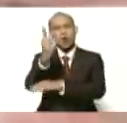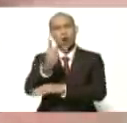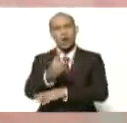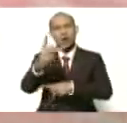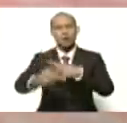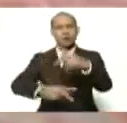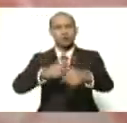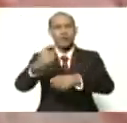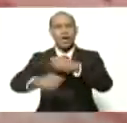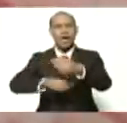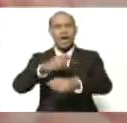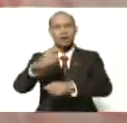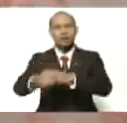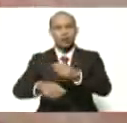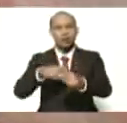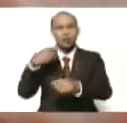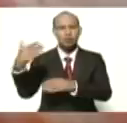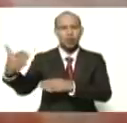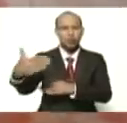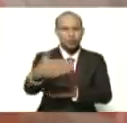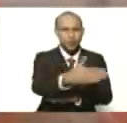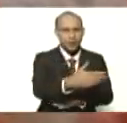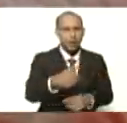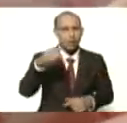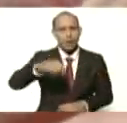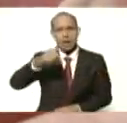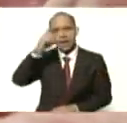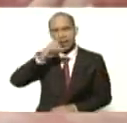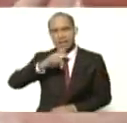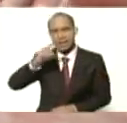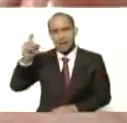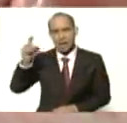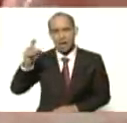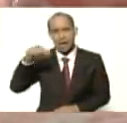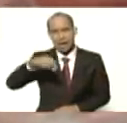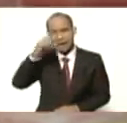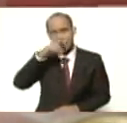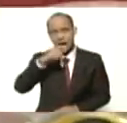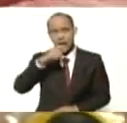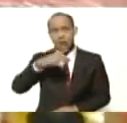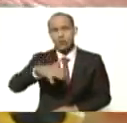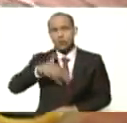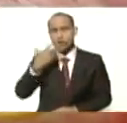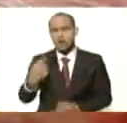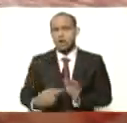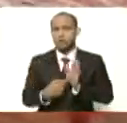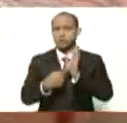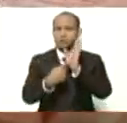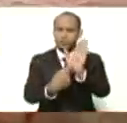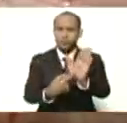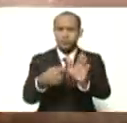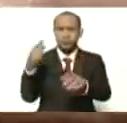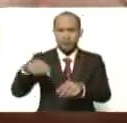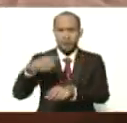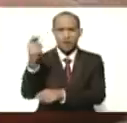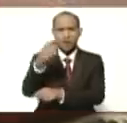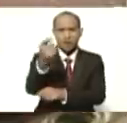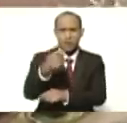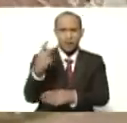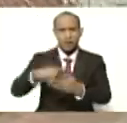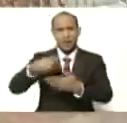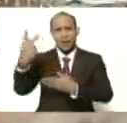las asociaciones sardinera este año presidente queremos dedicarle esta pesca plan